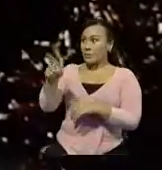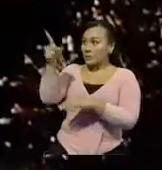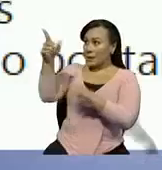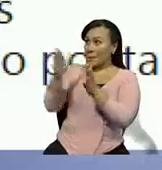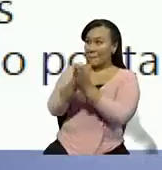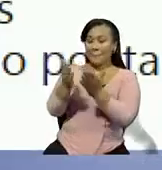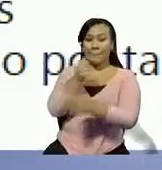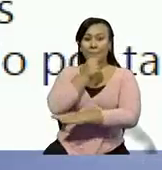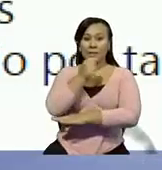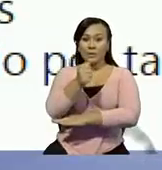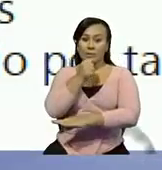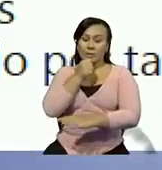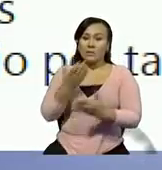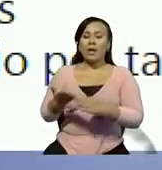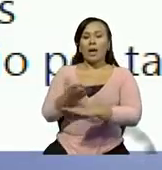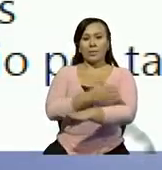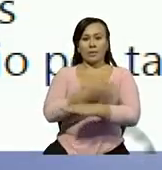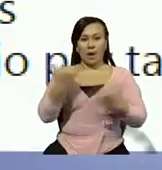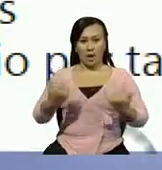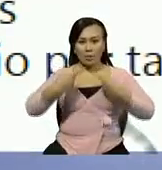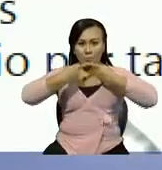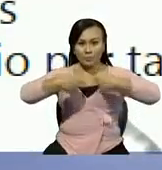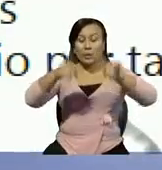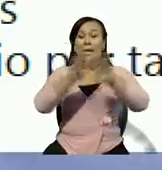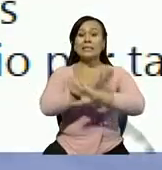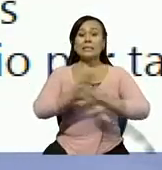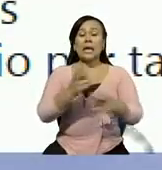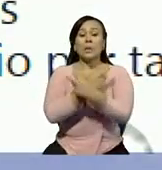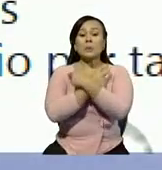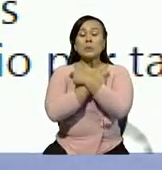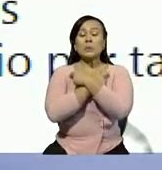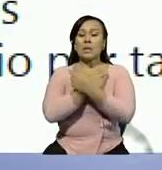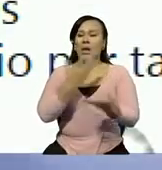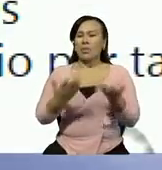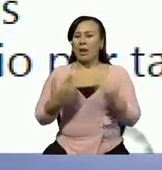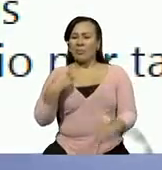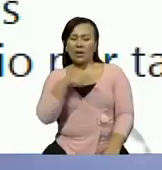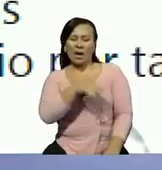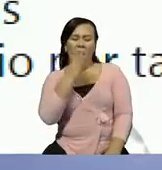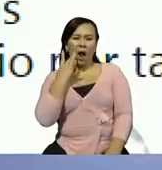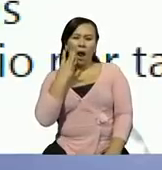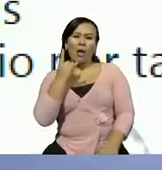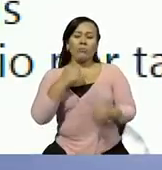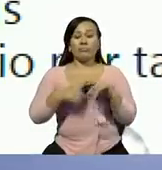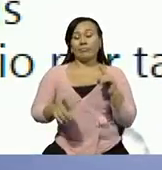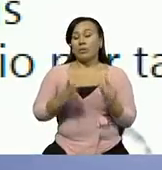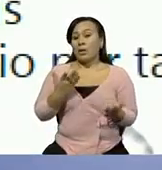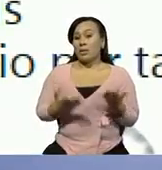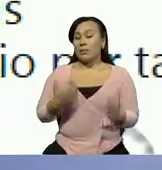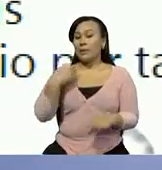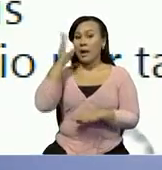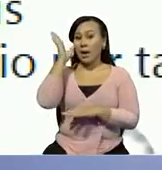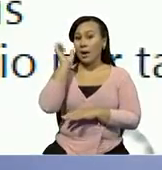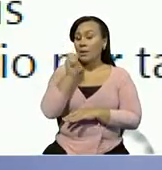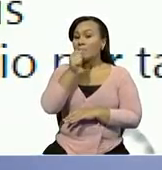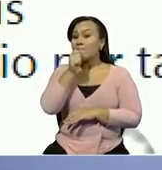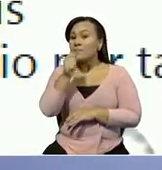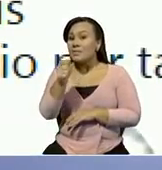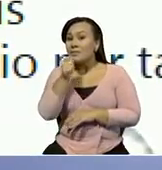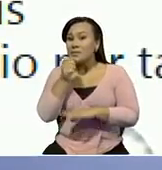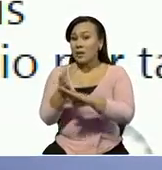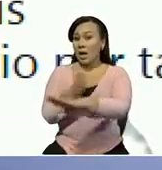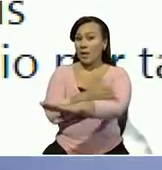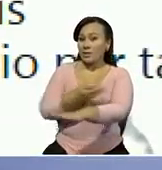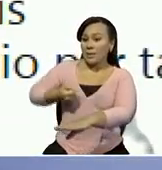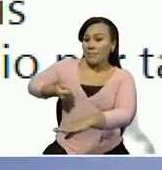comercio' me informan que encontramos unos cadáveres que pueden corresponder a los cuerpos de los tres periodistas secuestrados y asesinados por alias